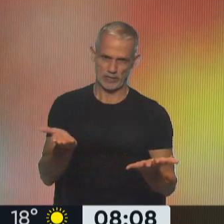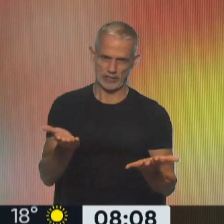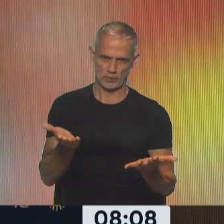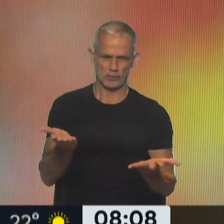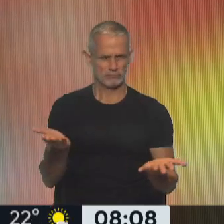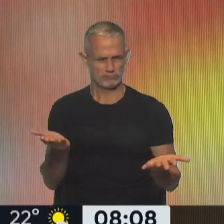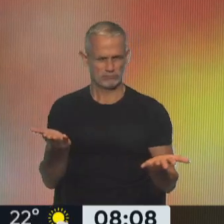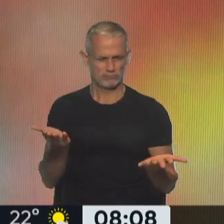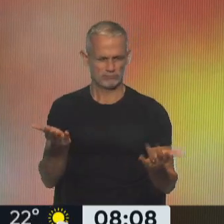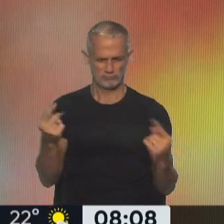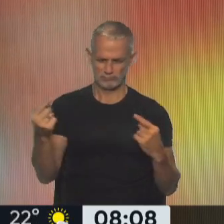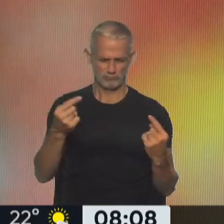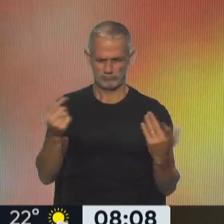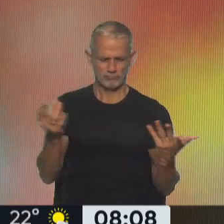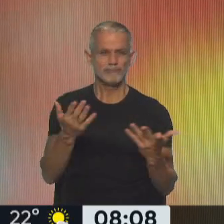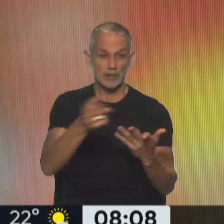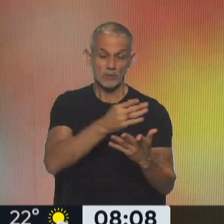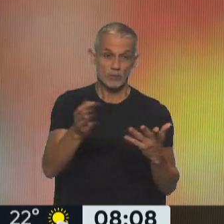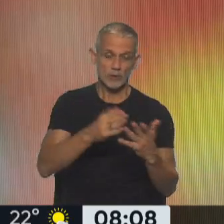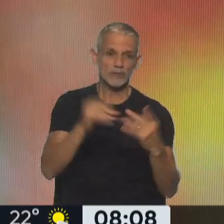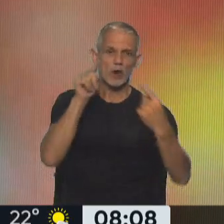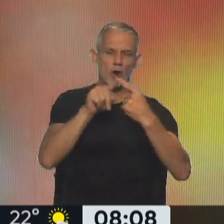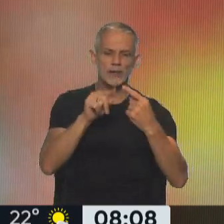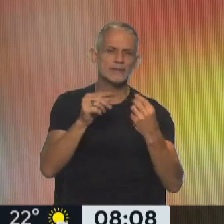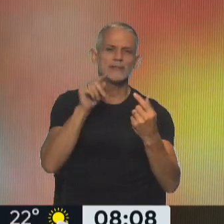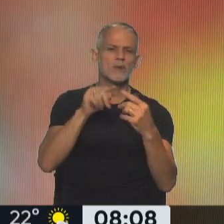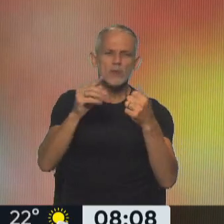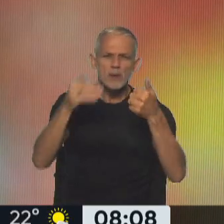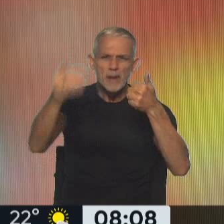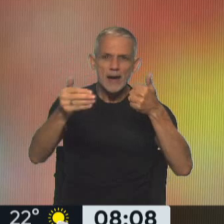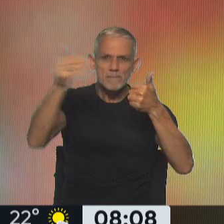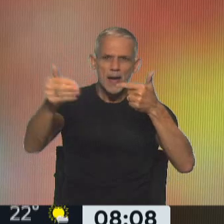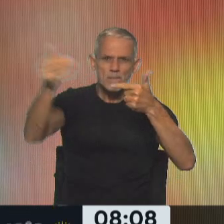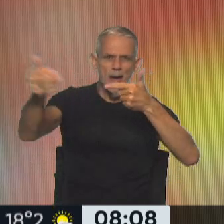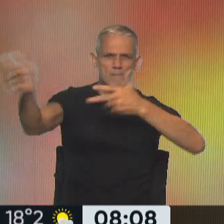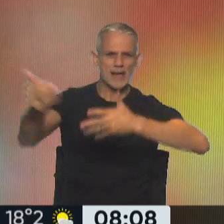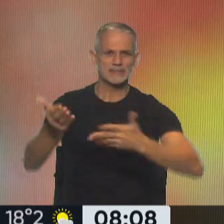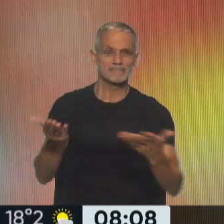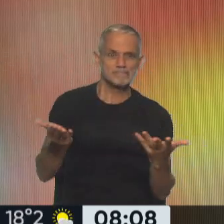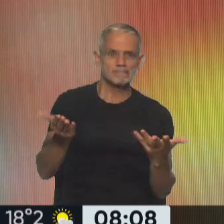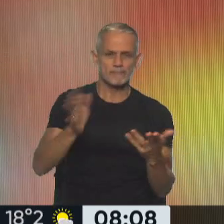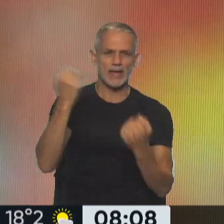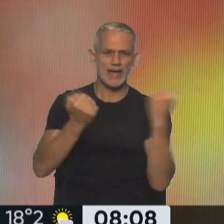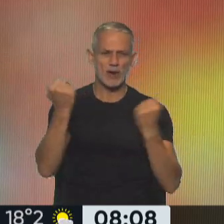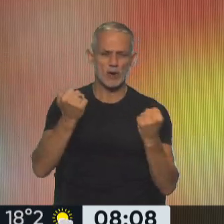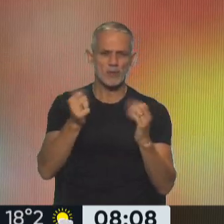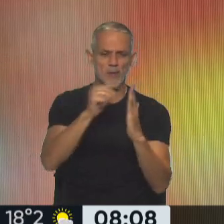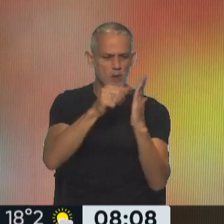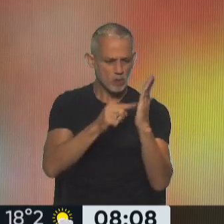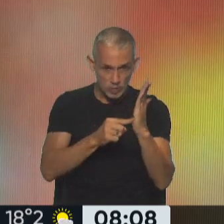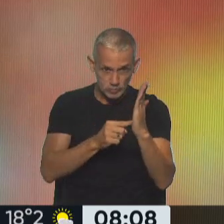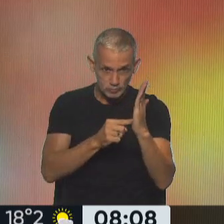es la contracara de ir poniendo metas? Bueno, justamente que en una economía que todavía tiene las variables